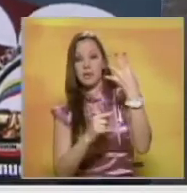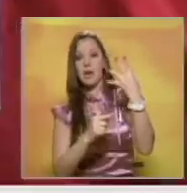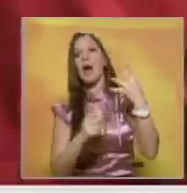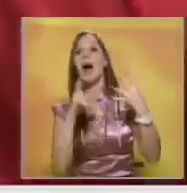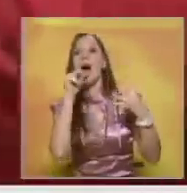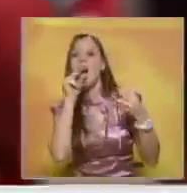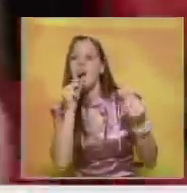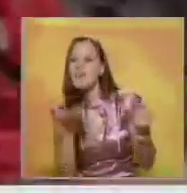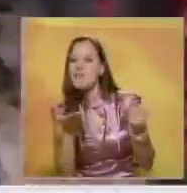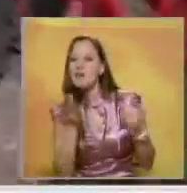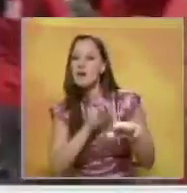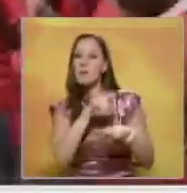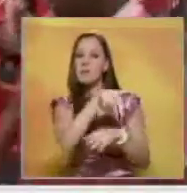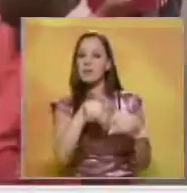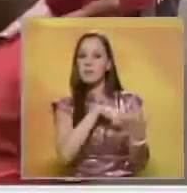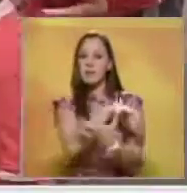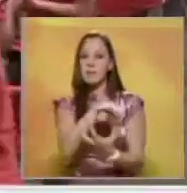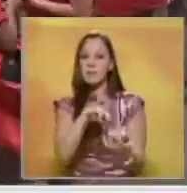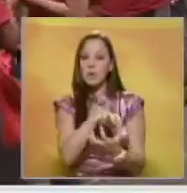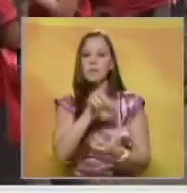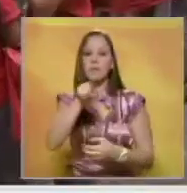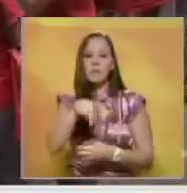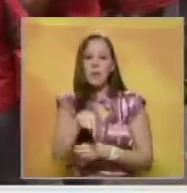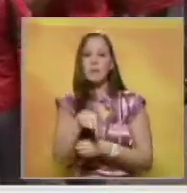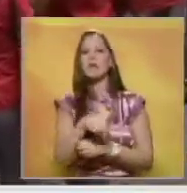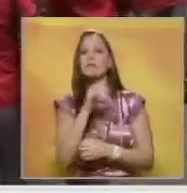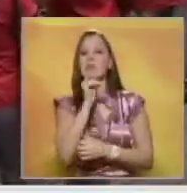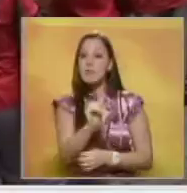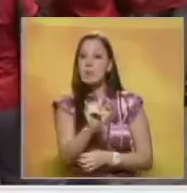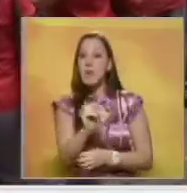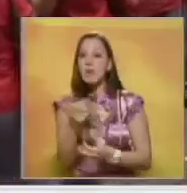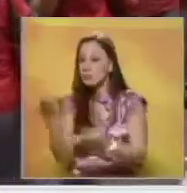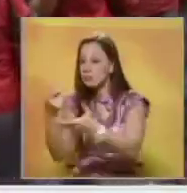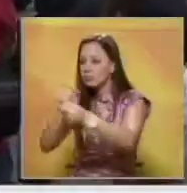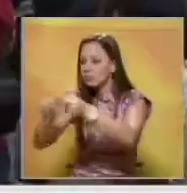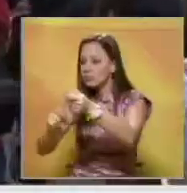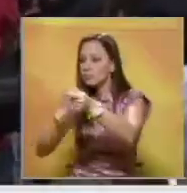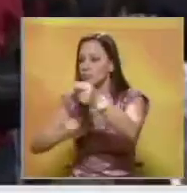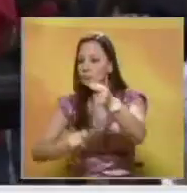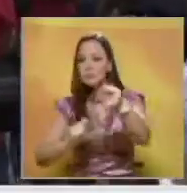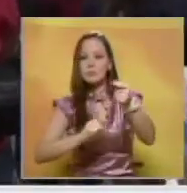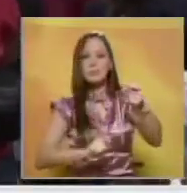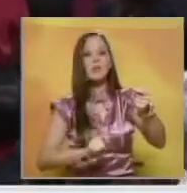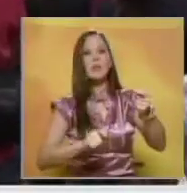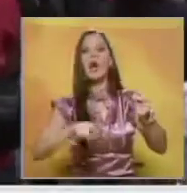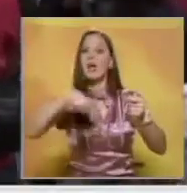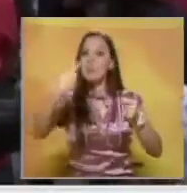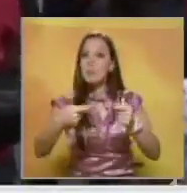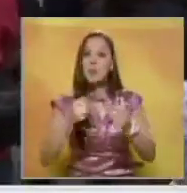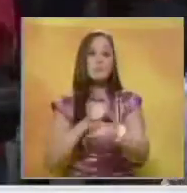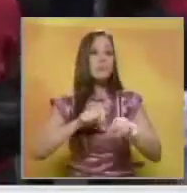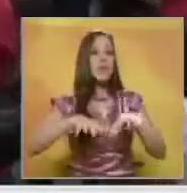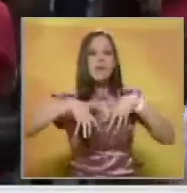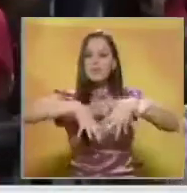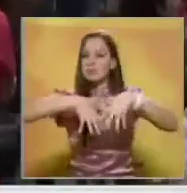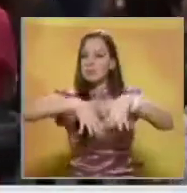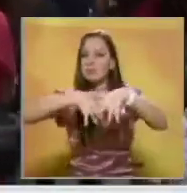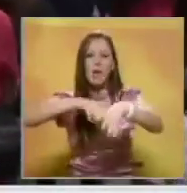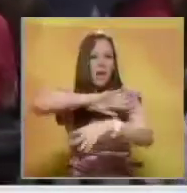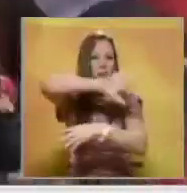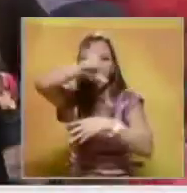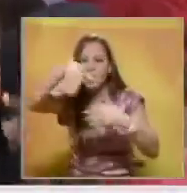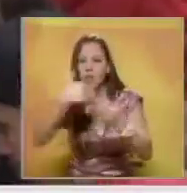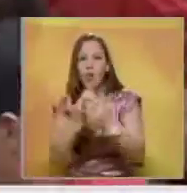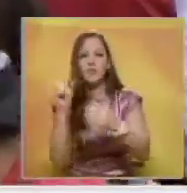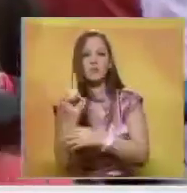pronuncien por esta problemática. También informaron que recogerán firmas y harán movilizaciones en todo el país hasta